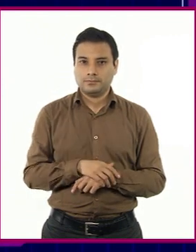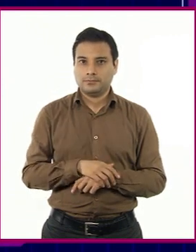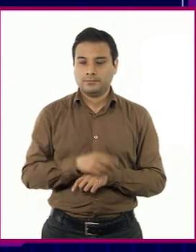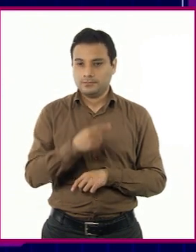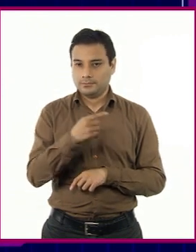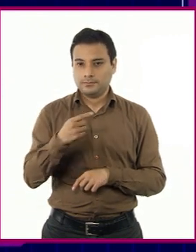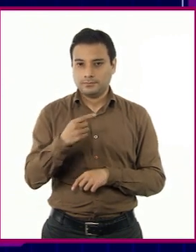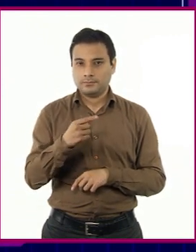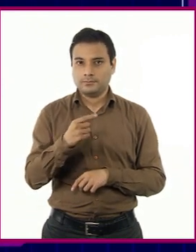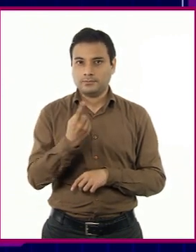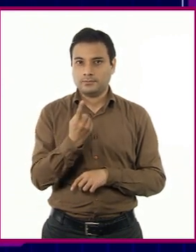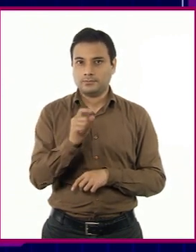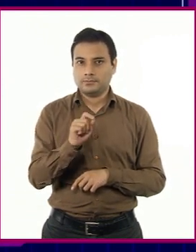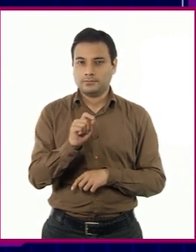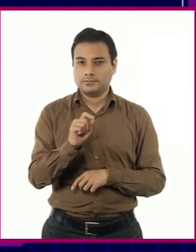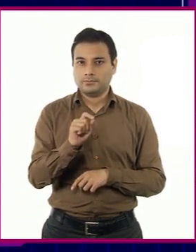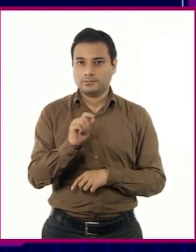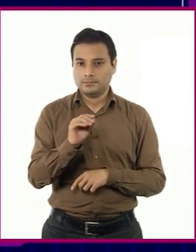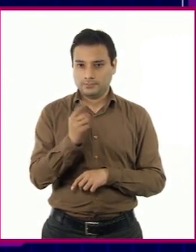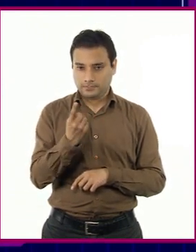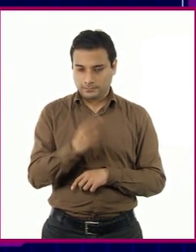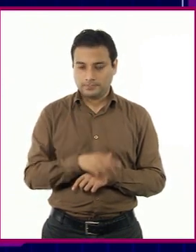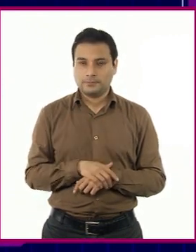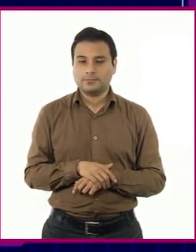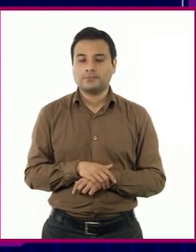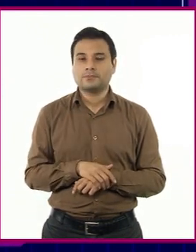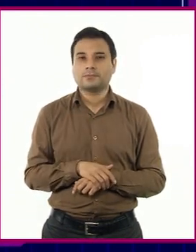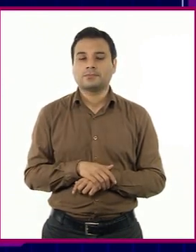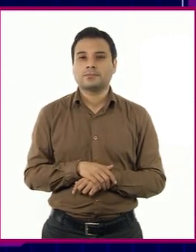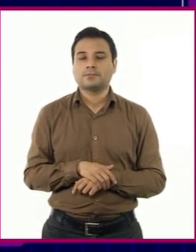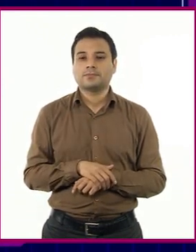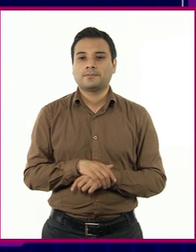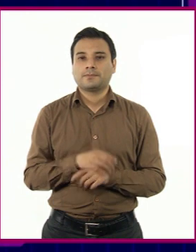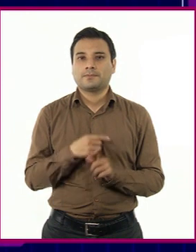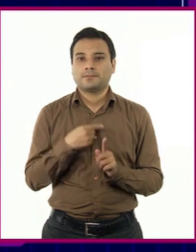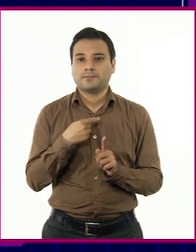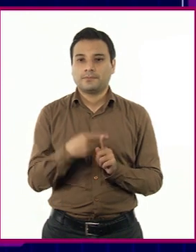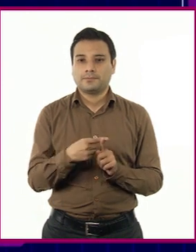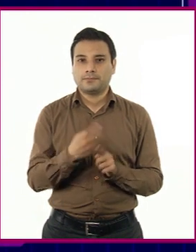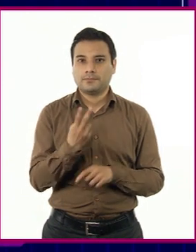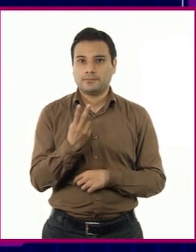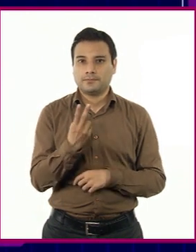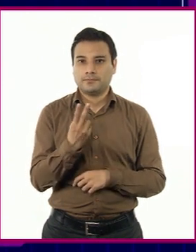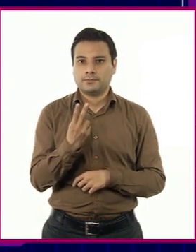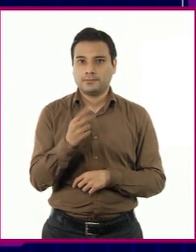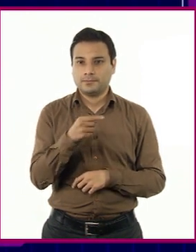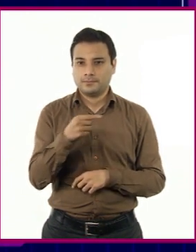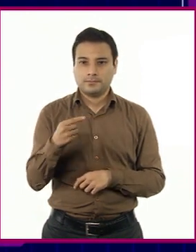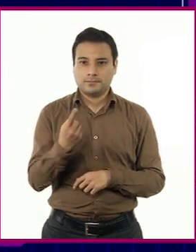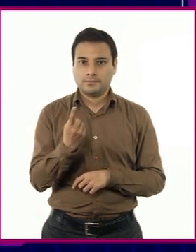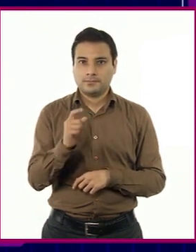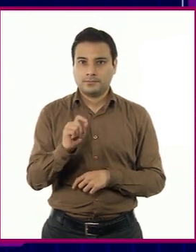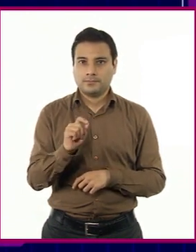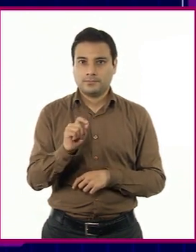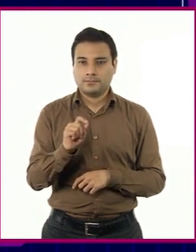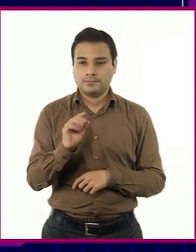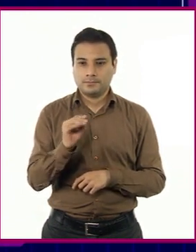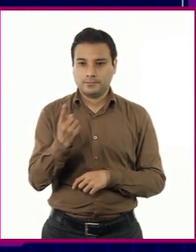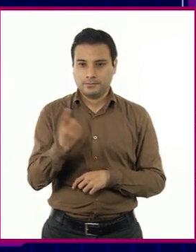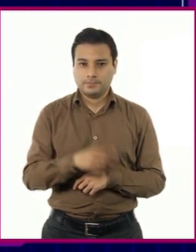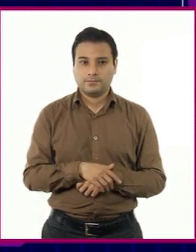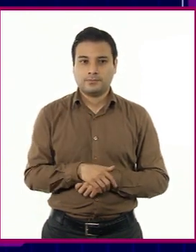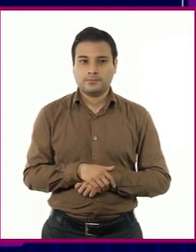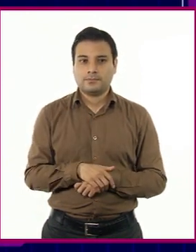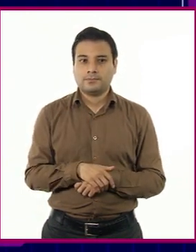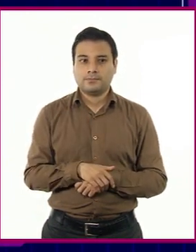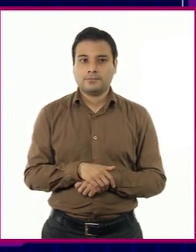de 2.2 menos 1.91 más el valor absoluto de 2